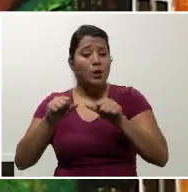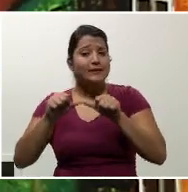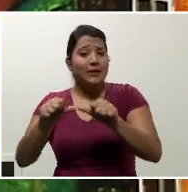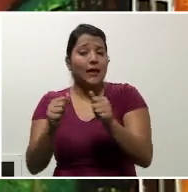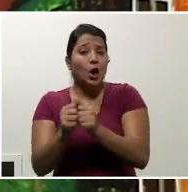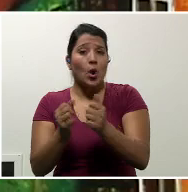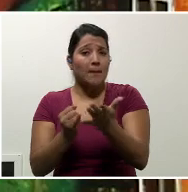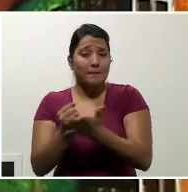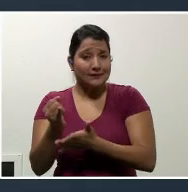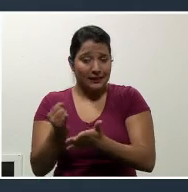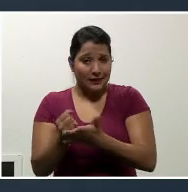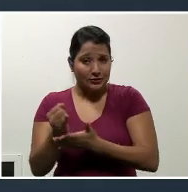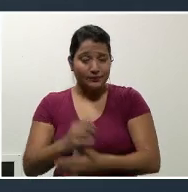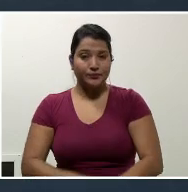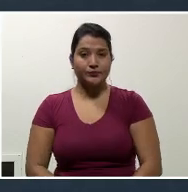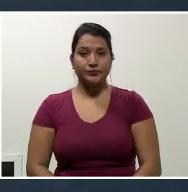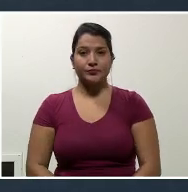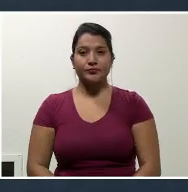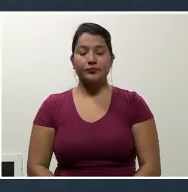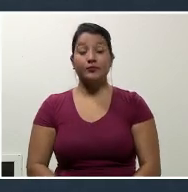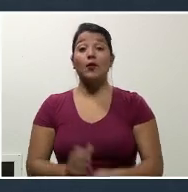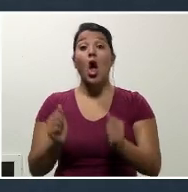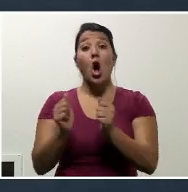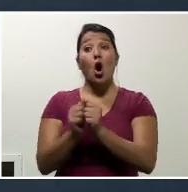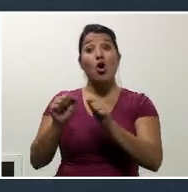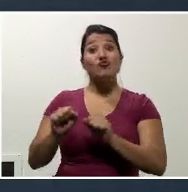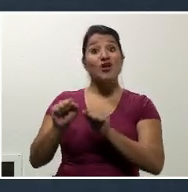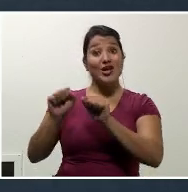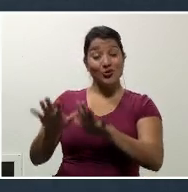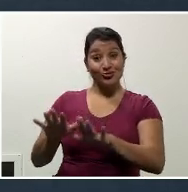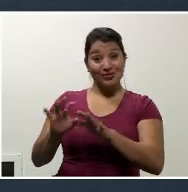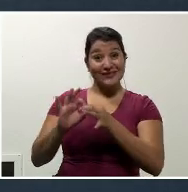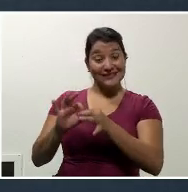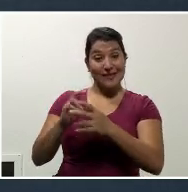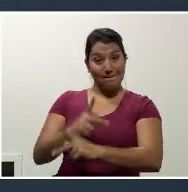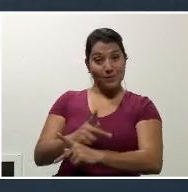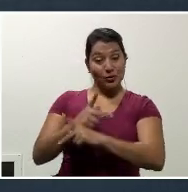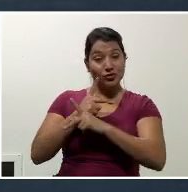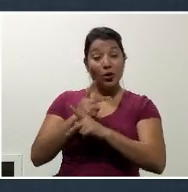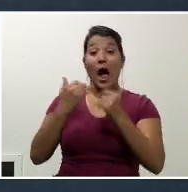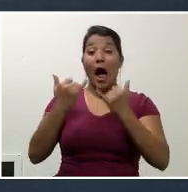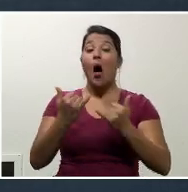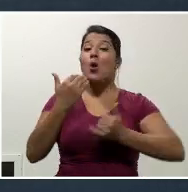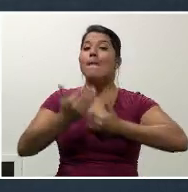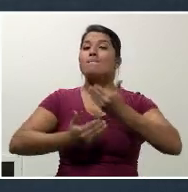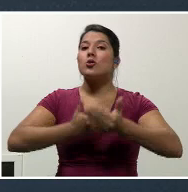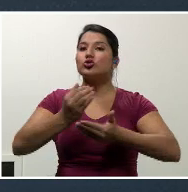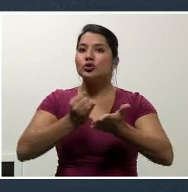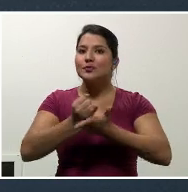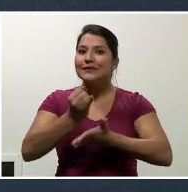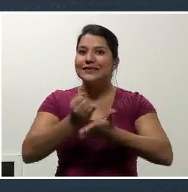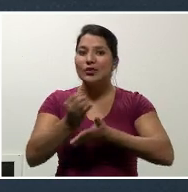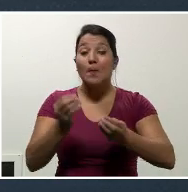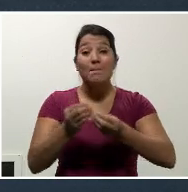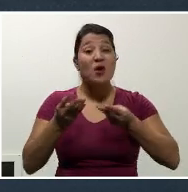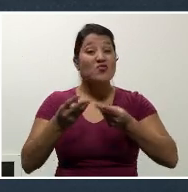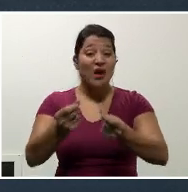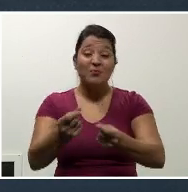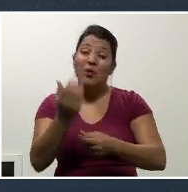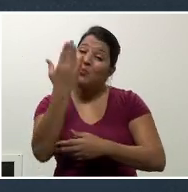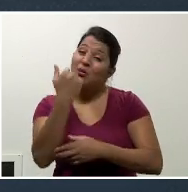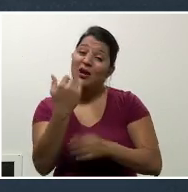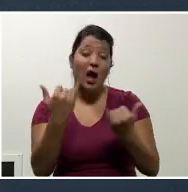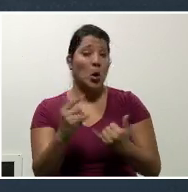la investigación. Con la renuncia de la inmunidad por parte de Mora, el proceso de investigación se acelera, ya que no deberá pasar